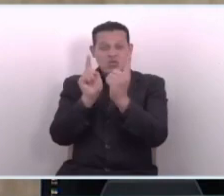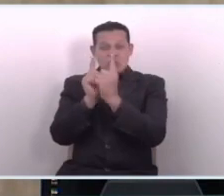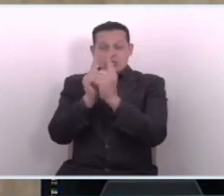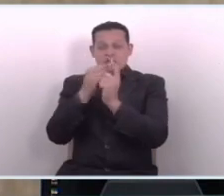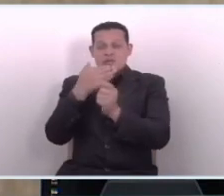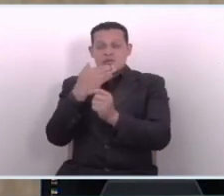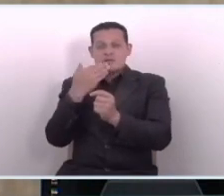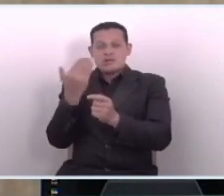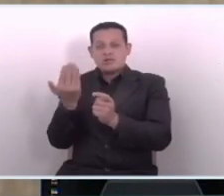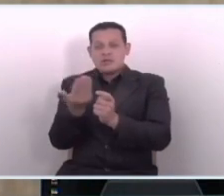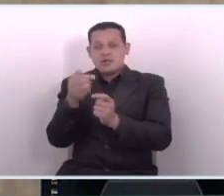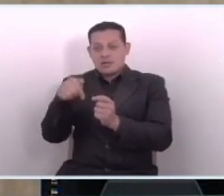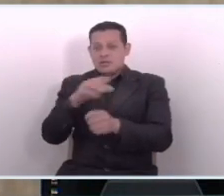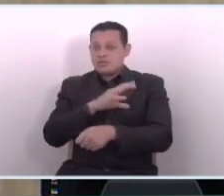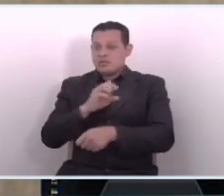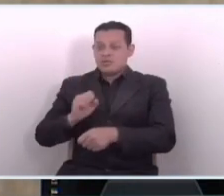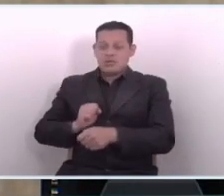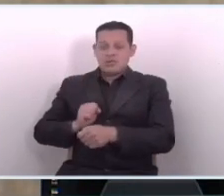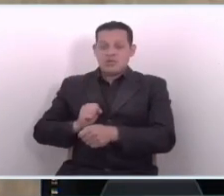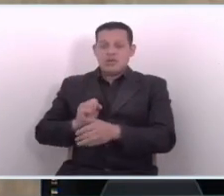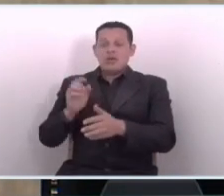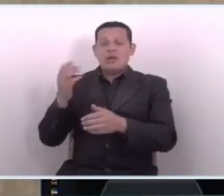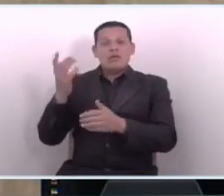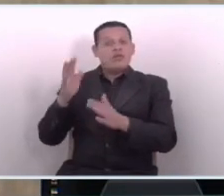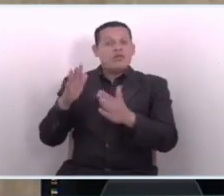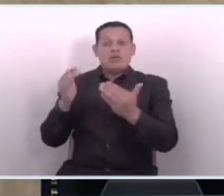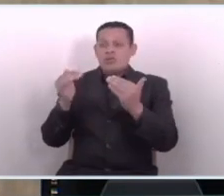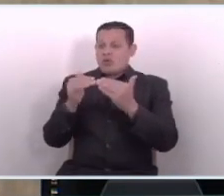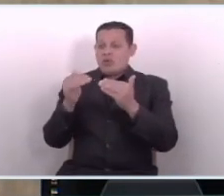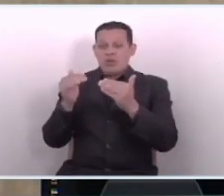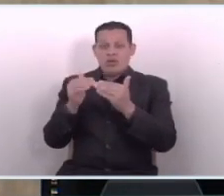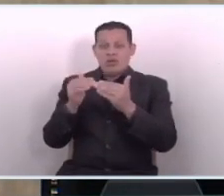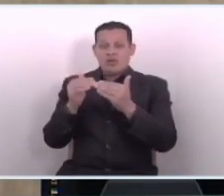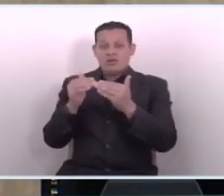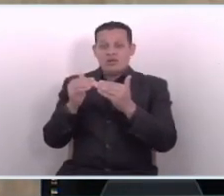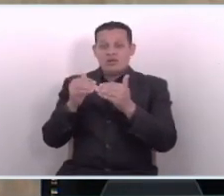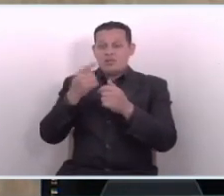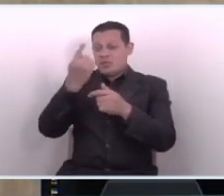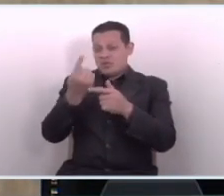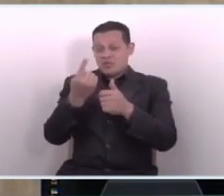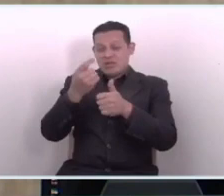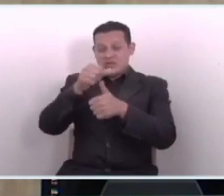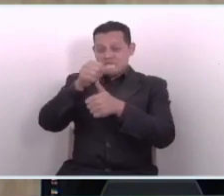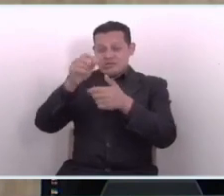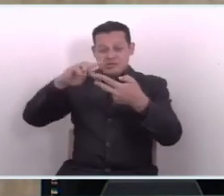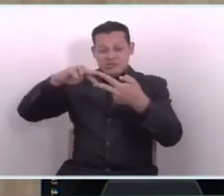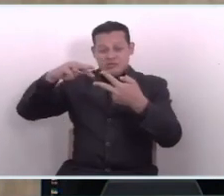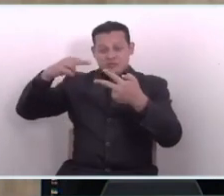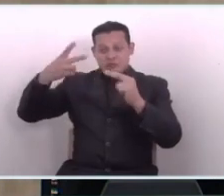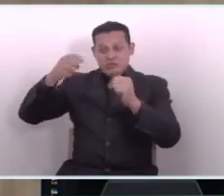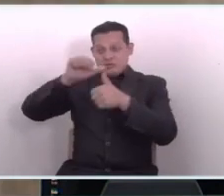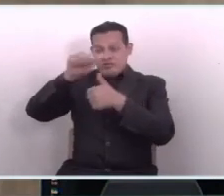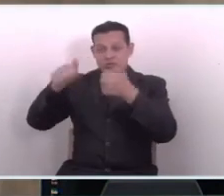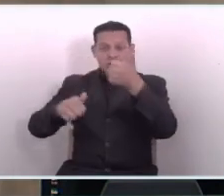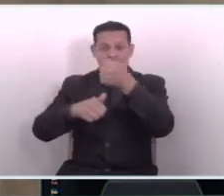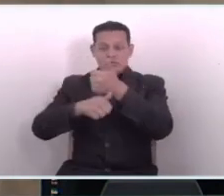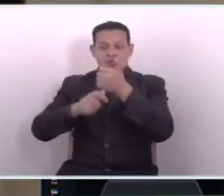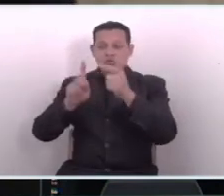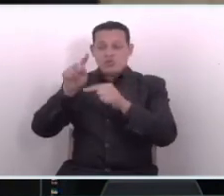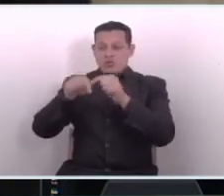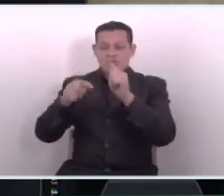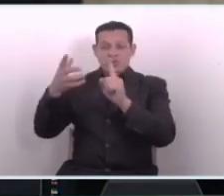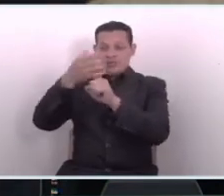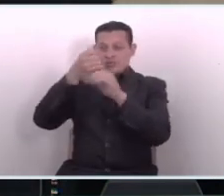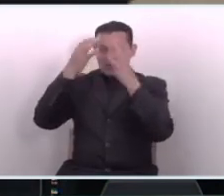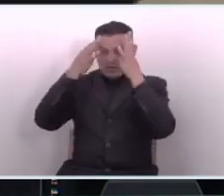reconocen como indígenas y por tanto menos de afrodescendientes. Por tanto, no se pueden tomar